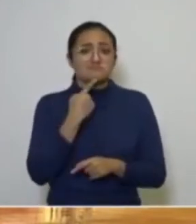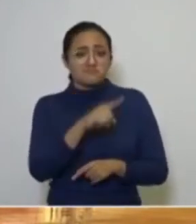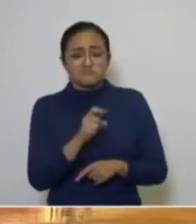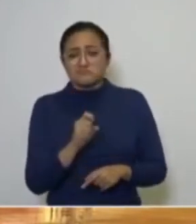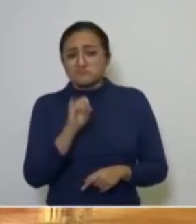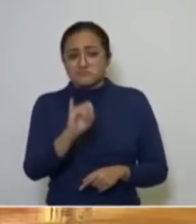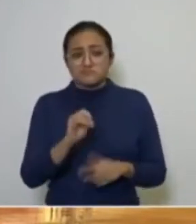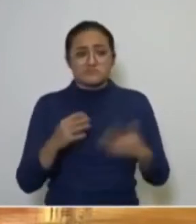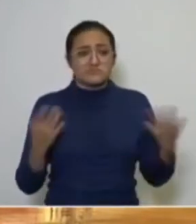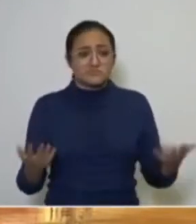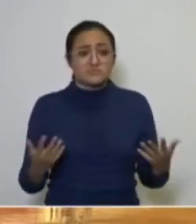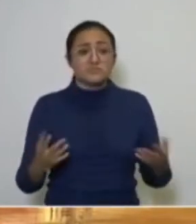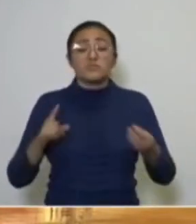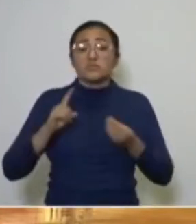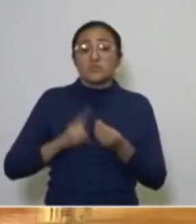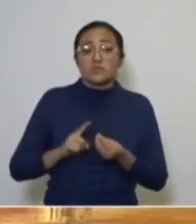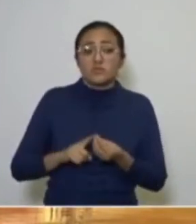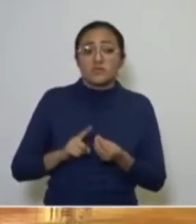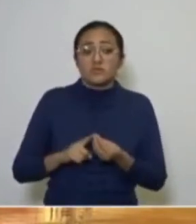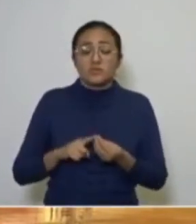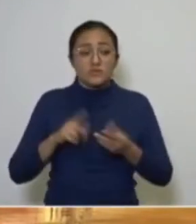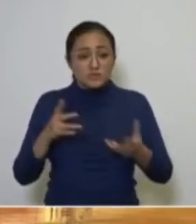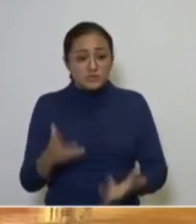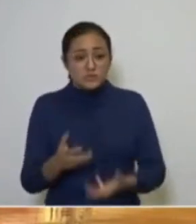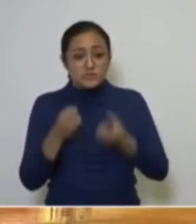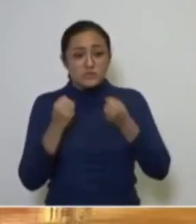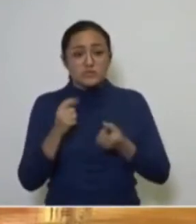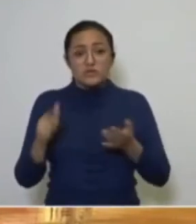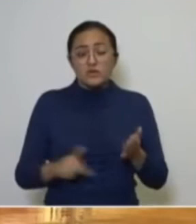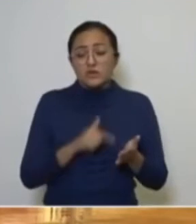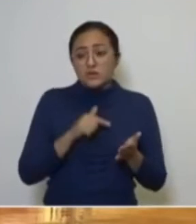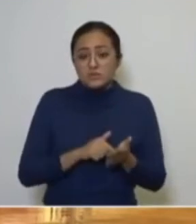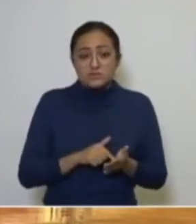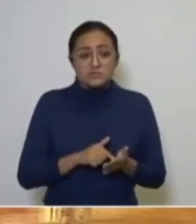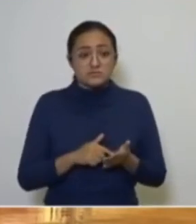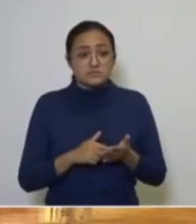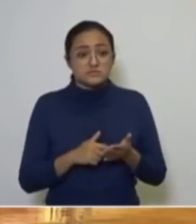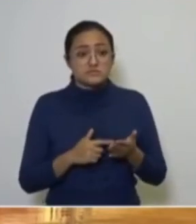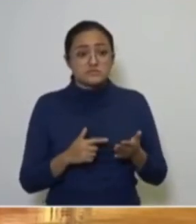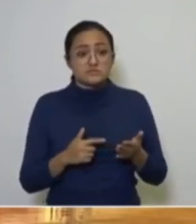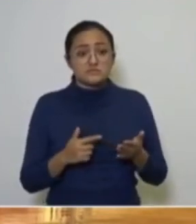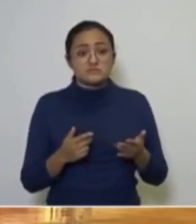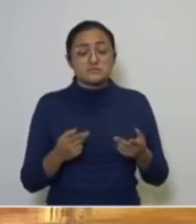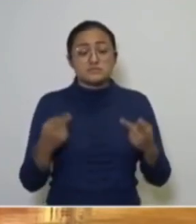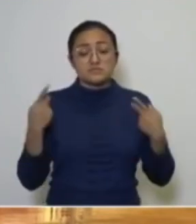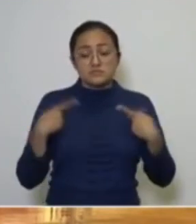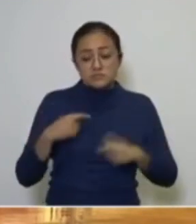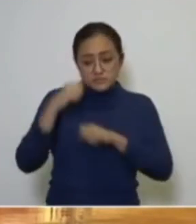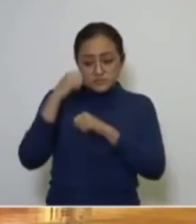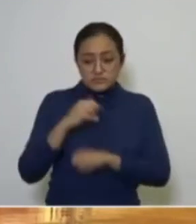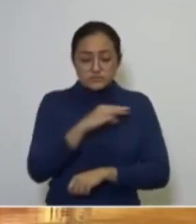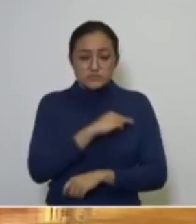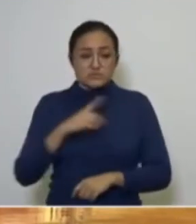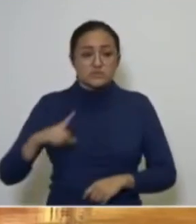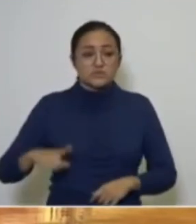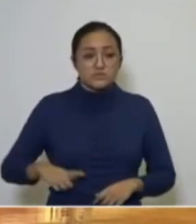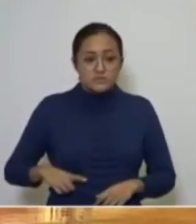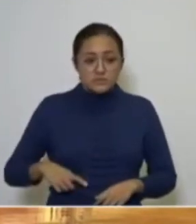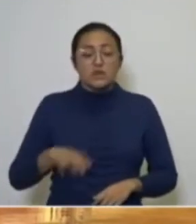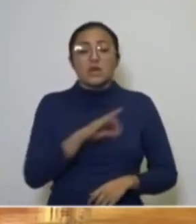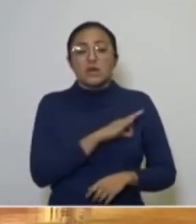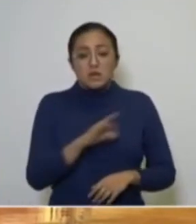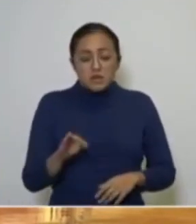y donde rescatamos espacios que la autoridad municipal le ha